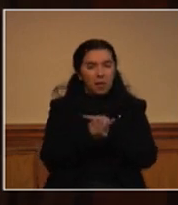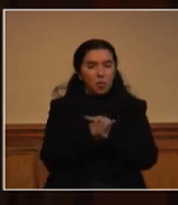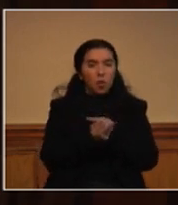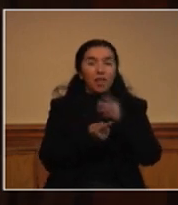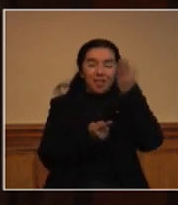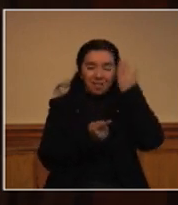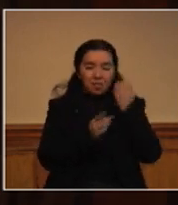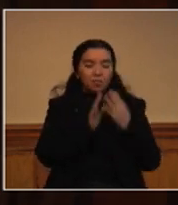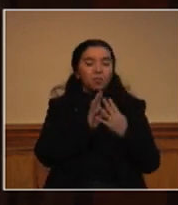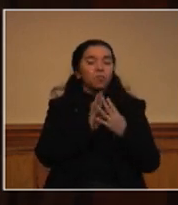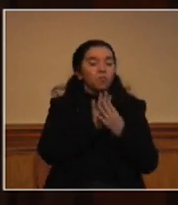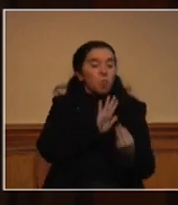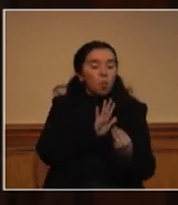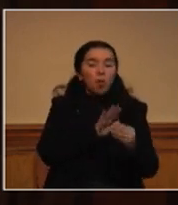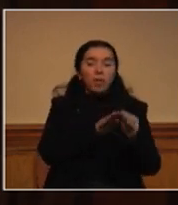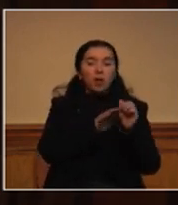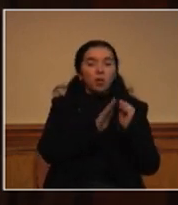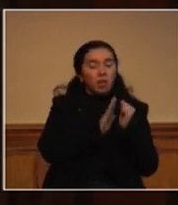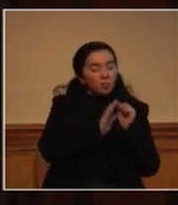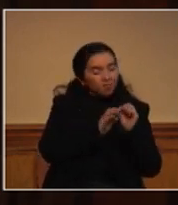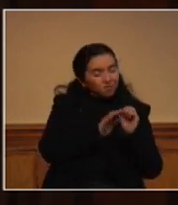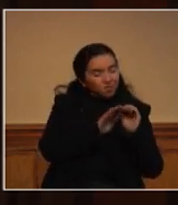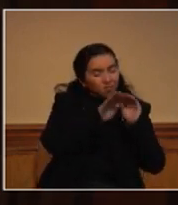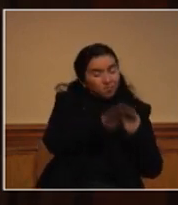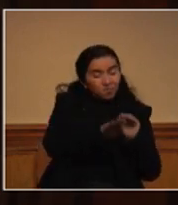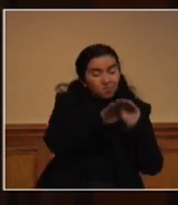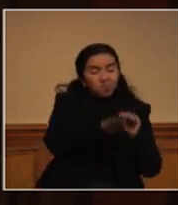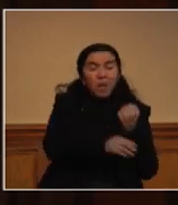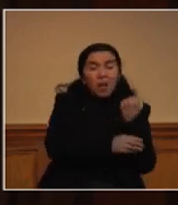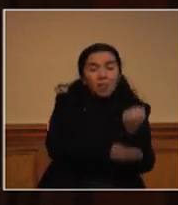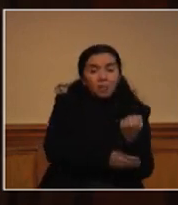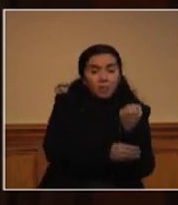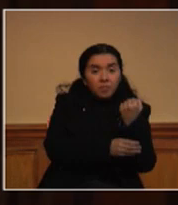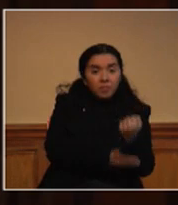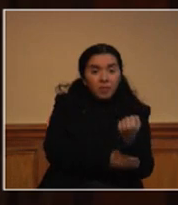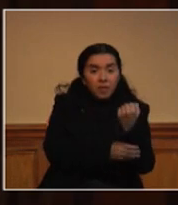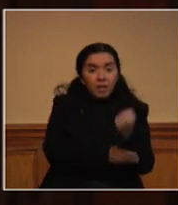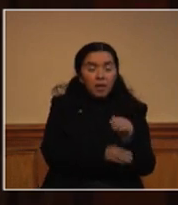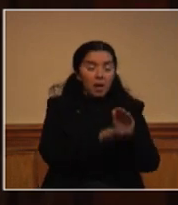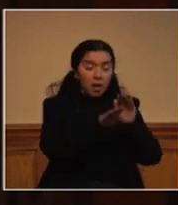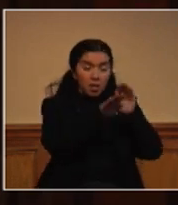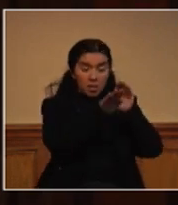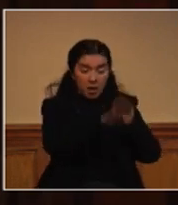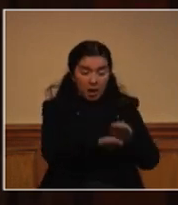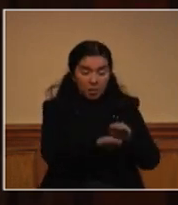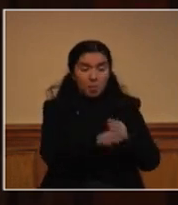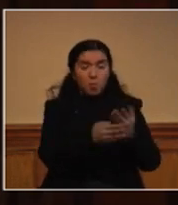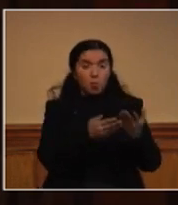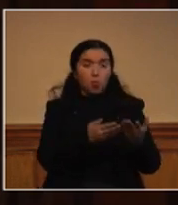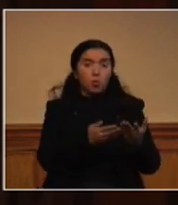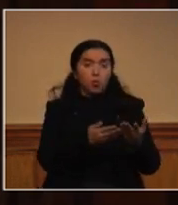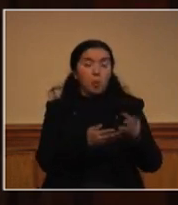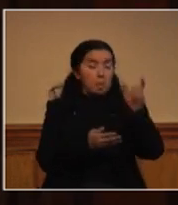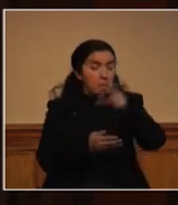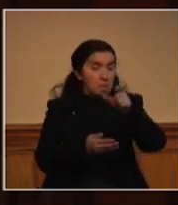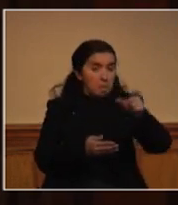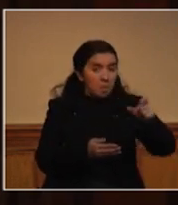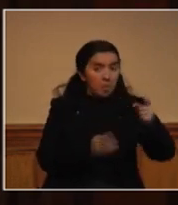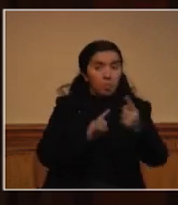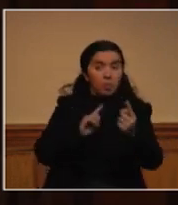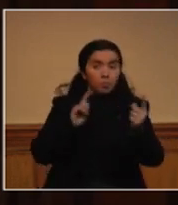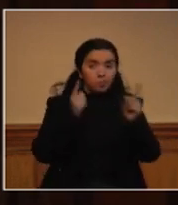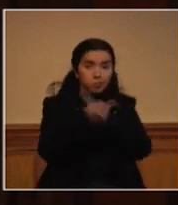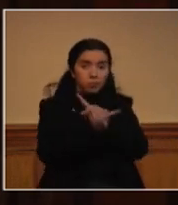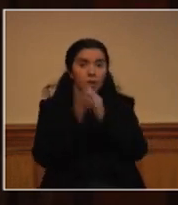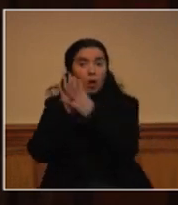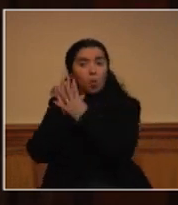asistencial, un modelo educativo centrado fundamentalmente en el apoyo sanitario y asistencial de la persona, a un